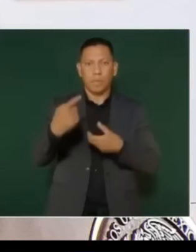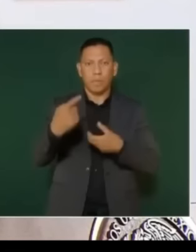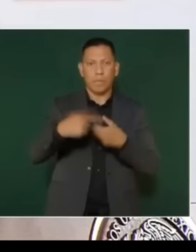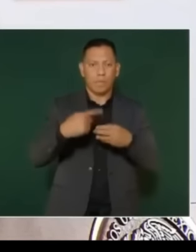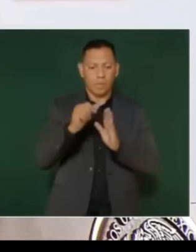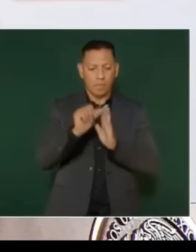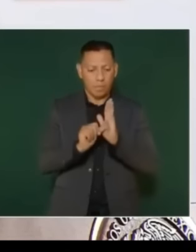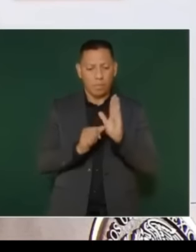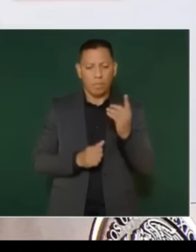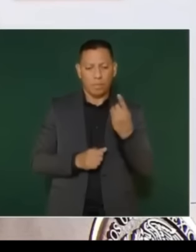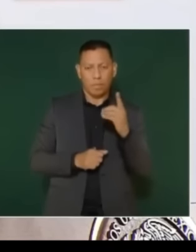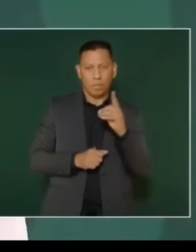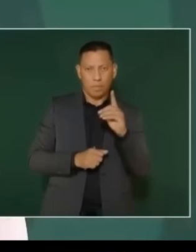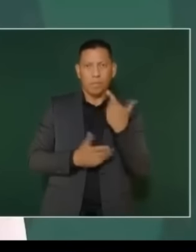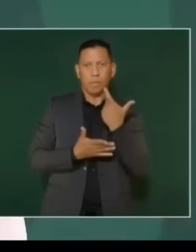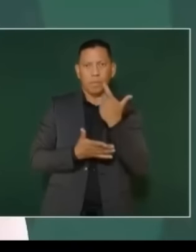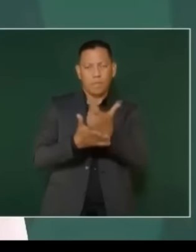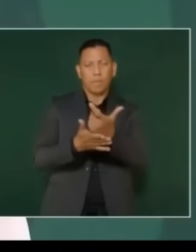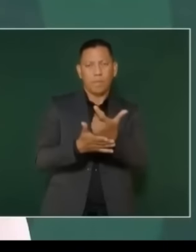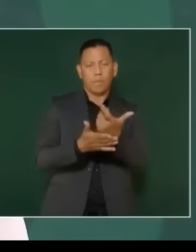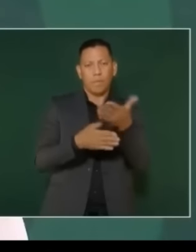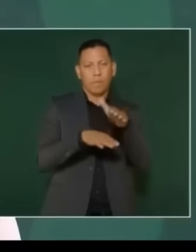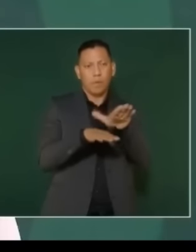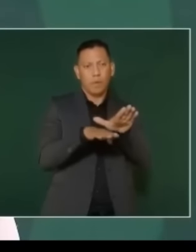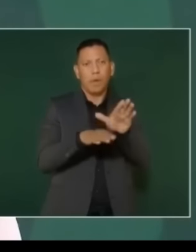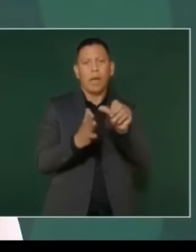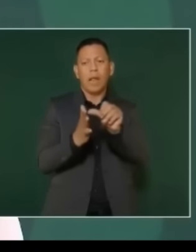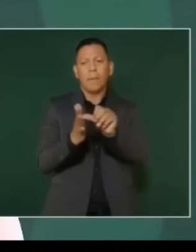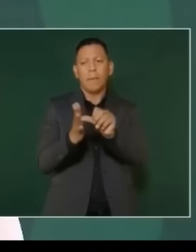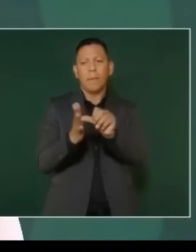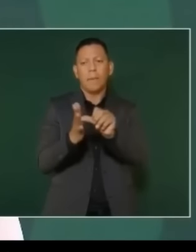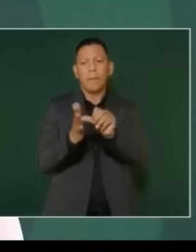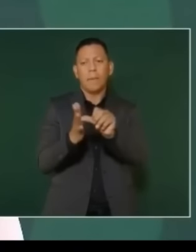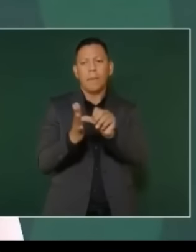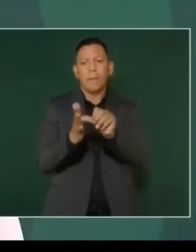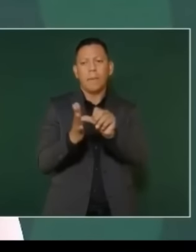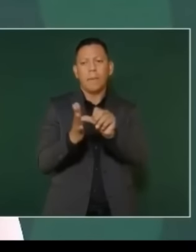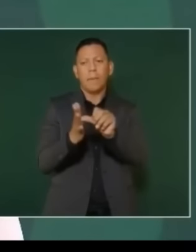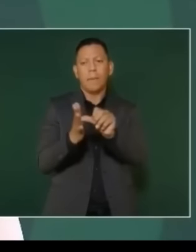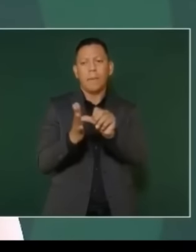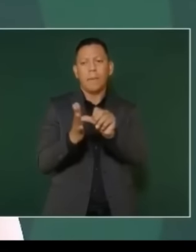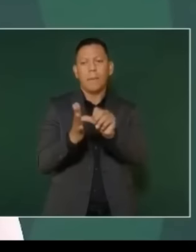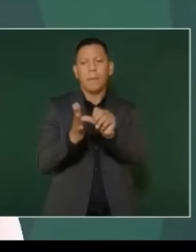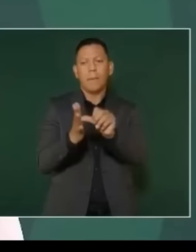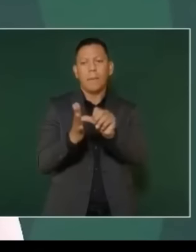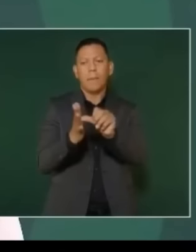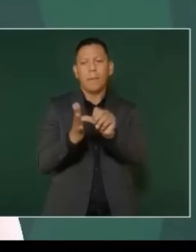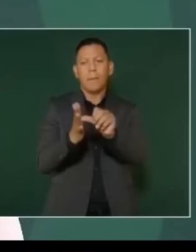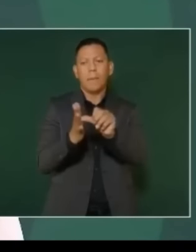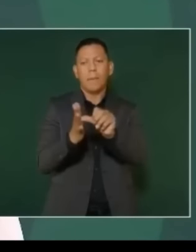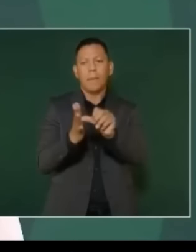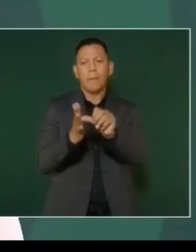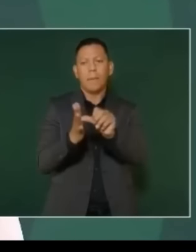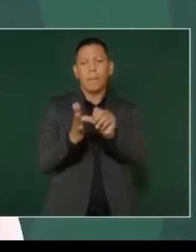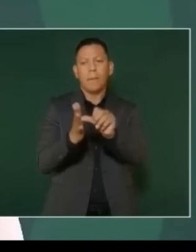nacieron. Les vamos a pagar respecto al mes que nacieron, registramos. Les vamos a pagar respecto al